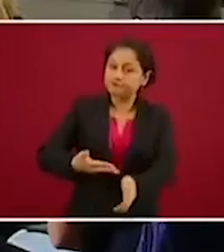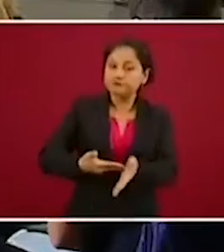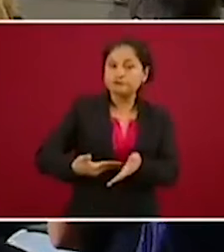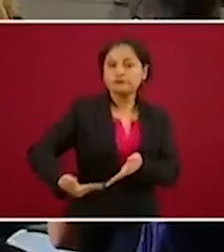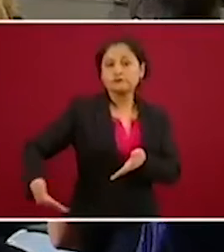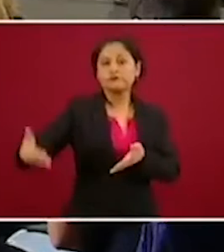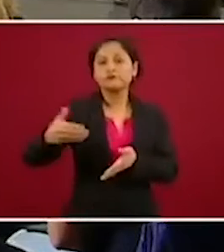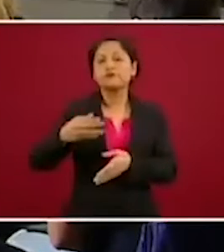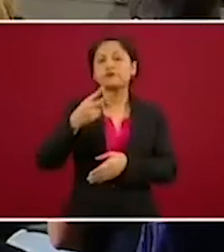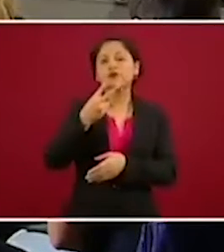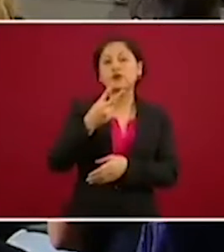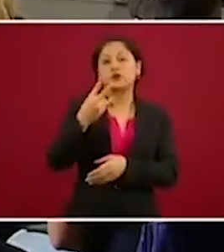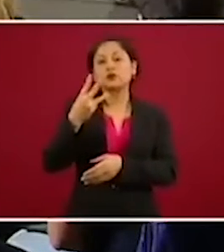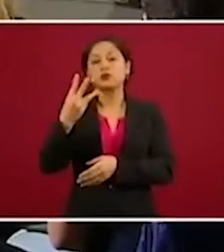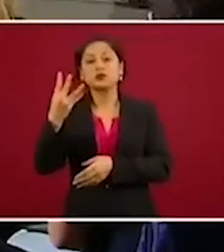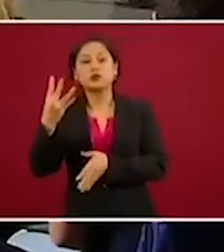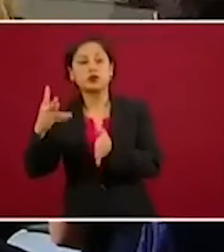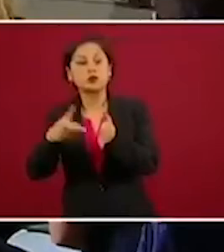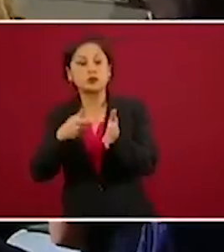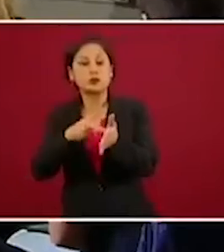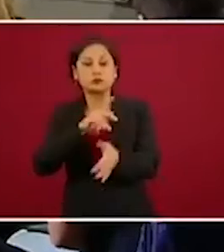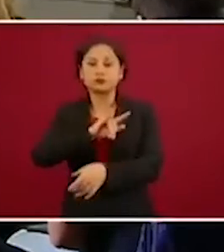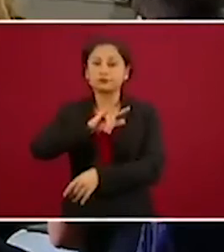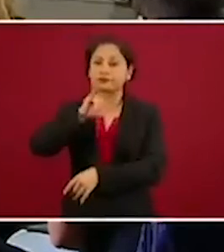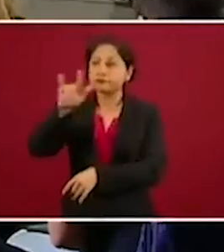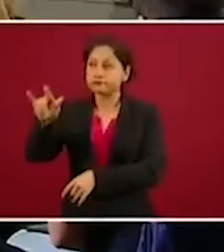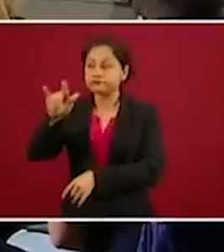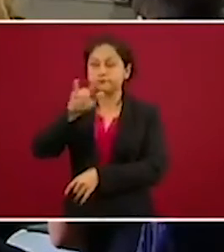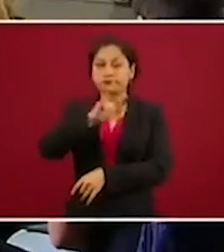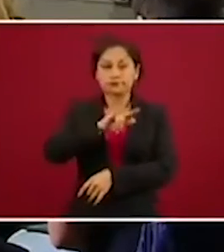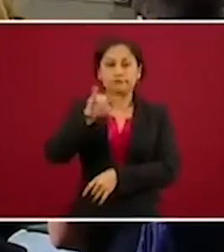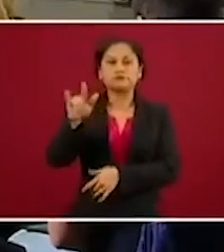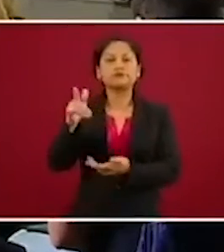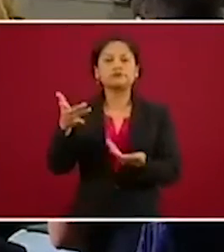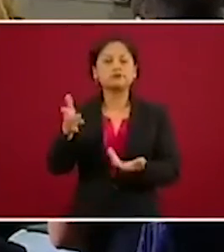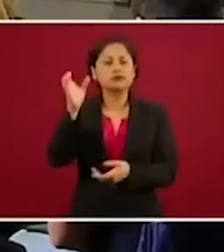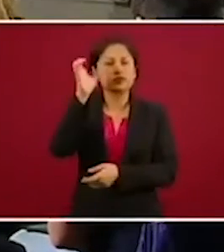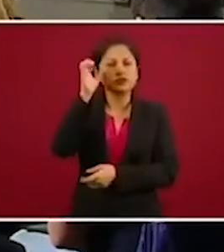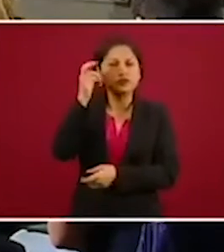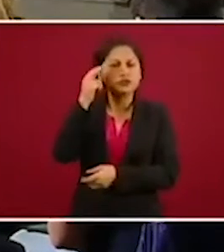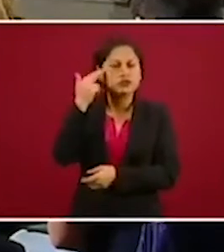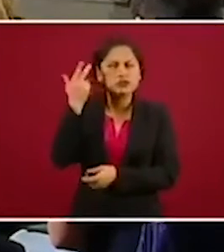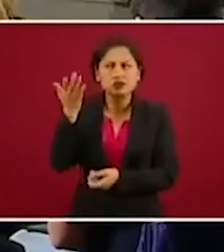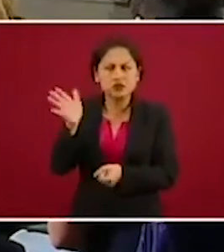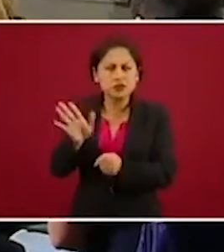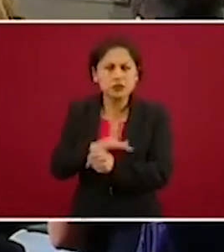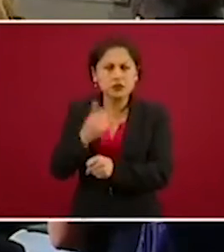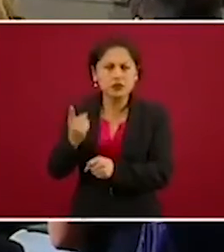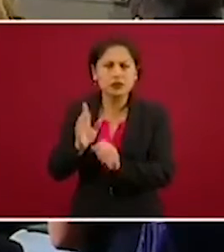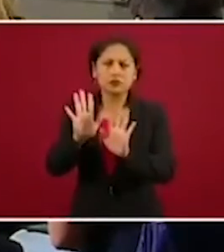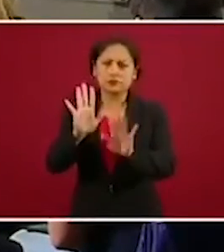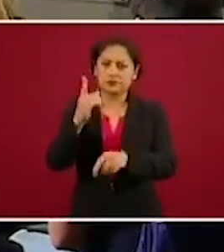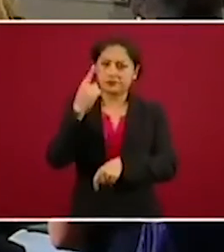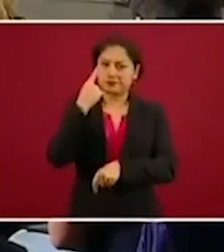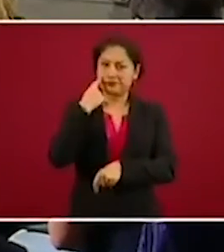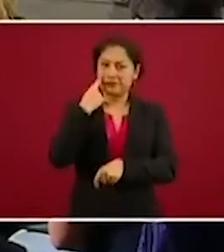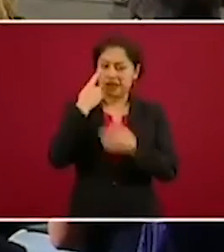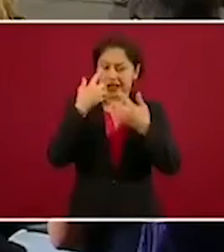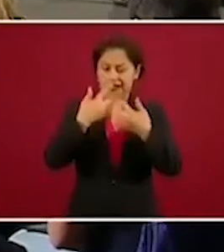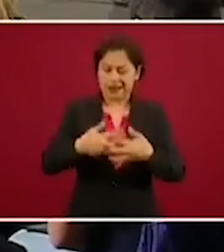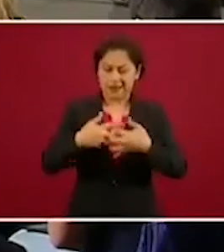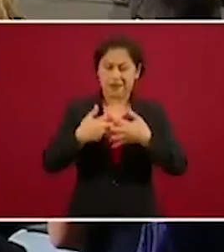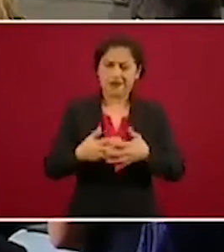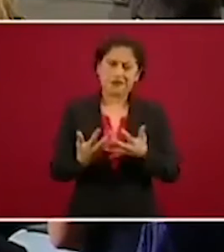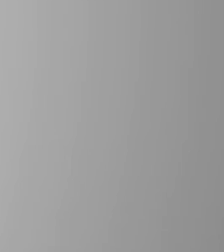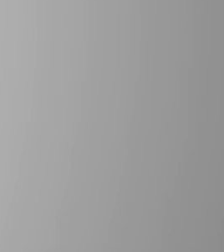Ebrard ha asegurado en distintas ocasiones que México llegará a la vacuna al mismo tiempo que los países más desarrollados por los cuatro contratos de precompra de